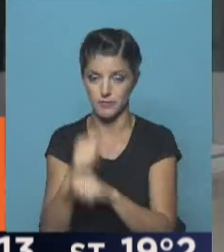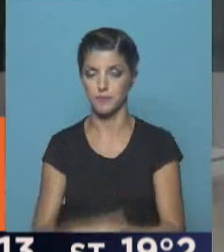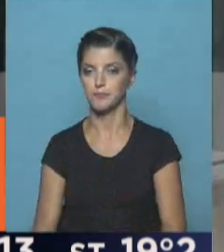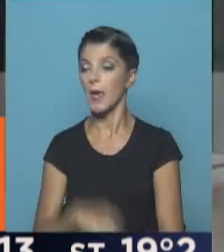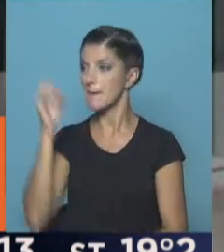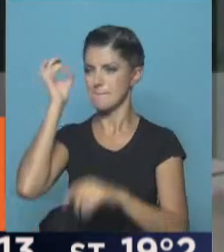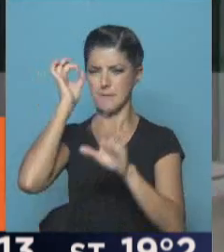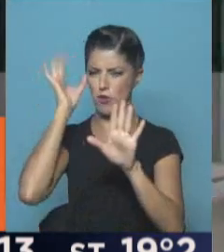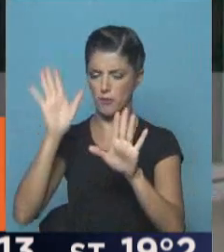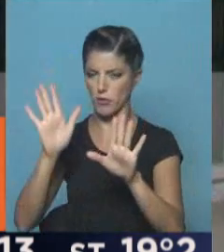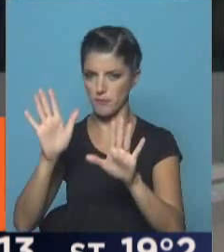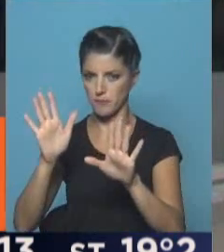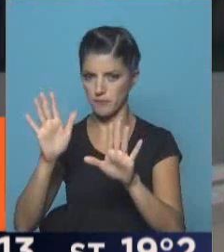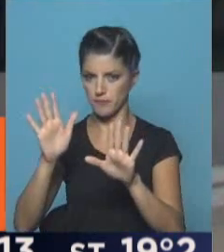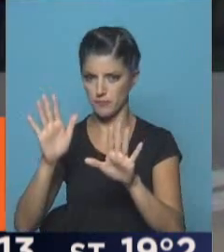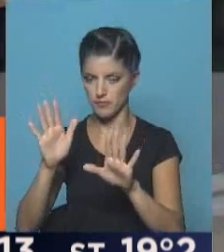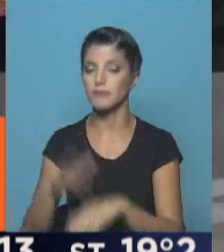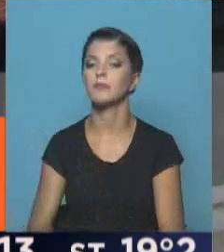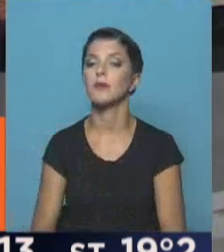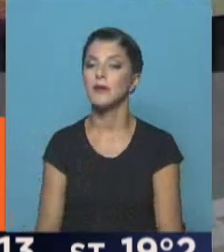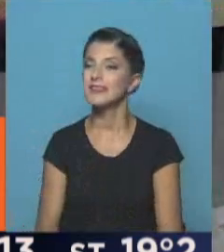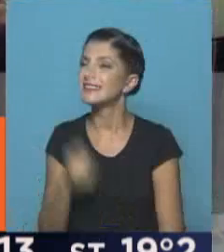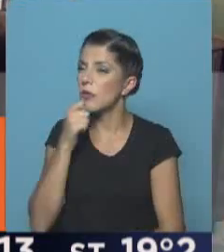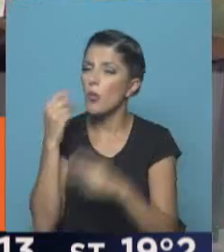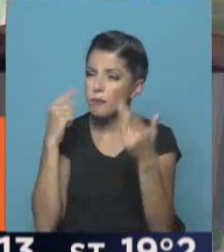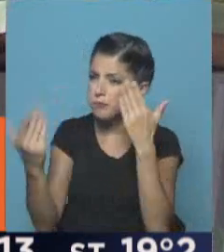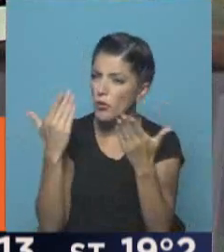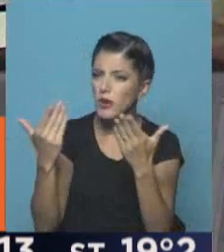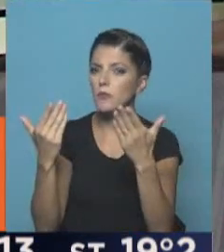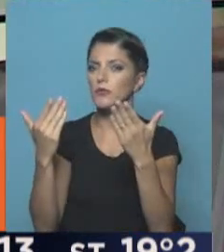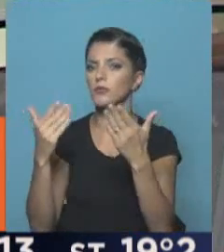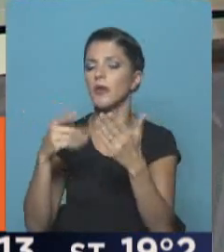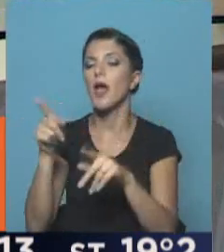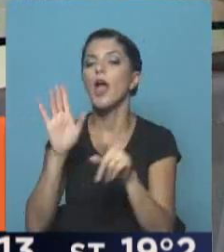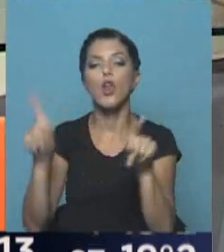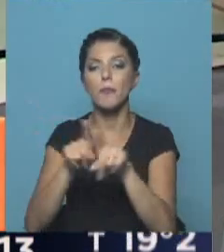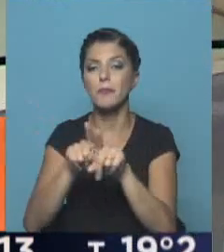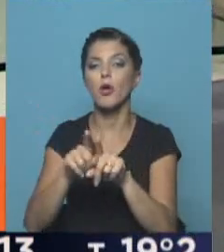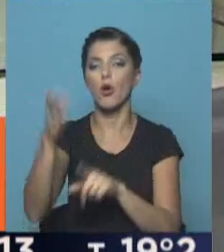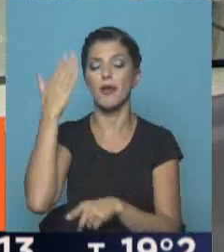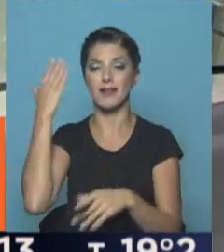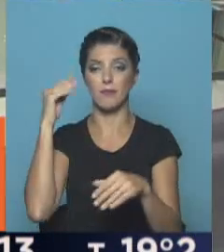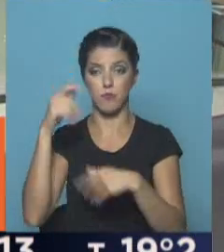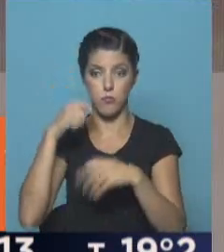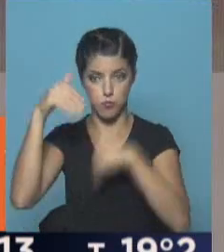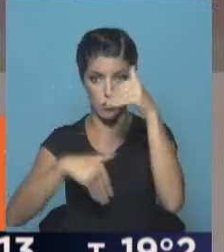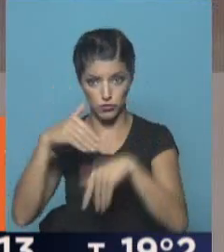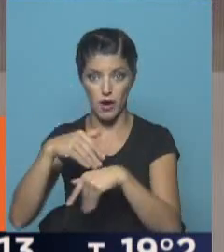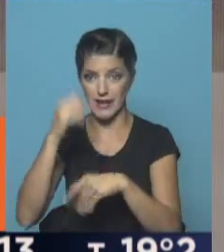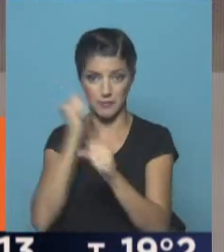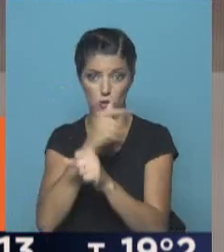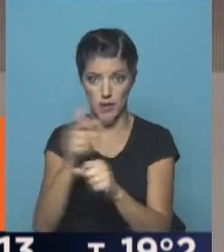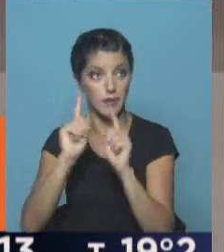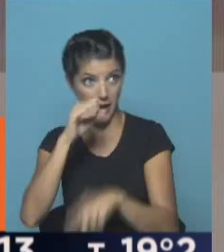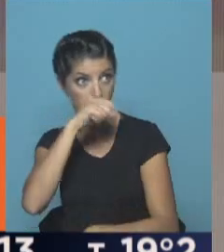perdón, el mapa del voto Marine Le Pen coincide casi matemáticamente con el voto del desempleo. Bueno, casi matemático. claro. Y el campo. Tiene su el